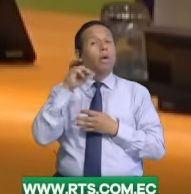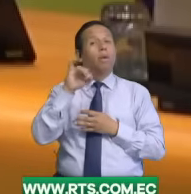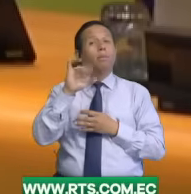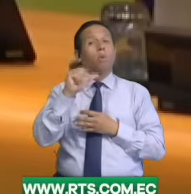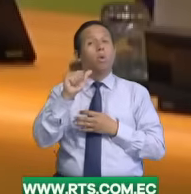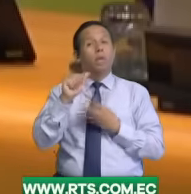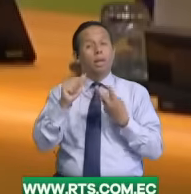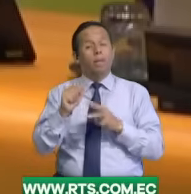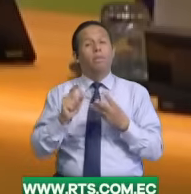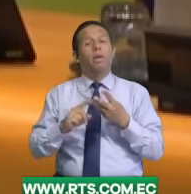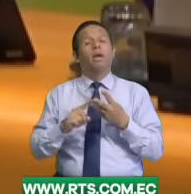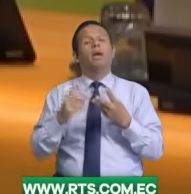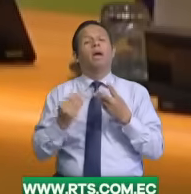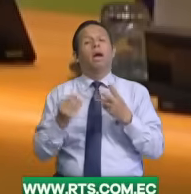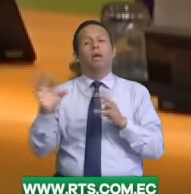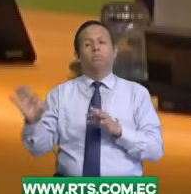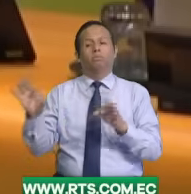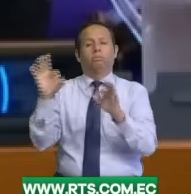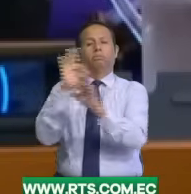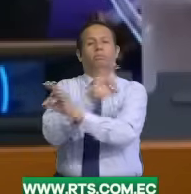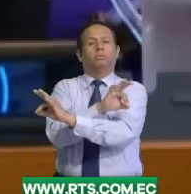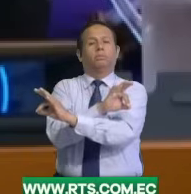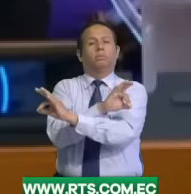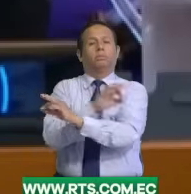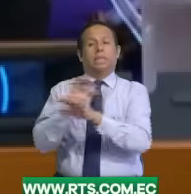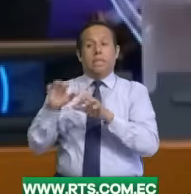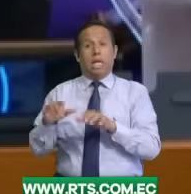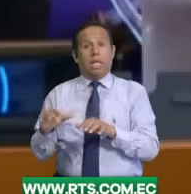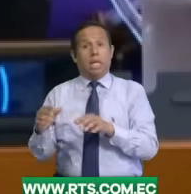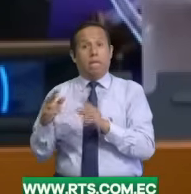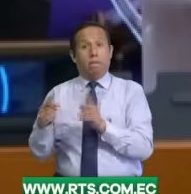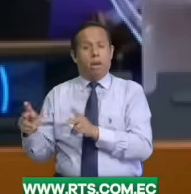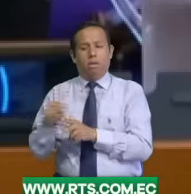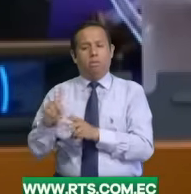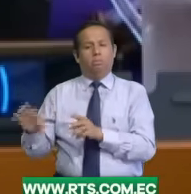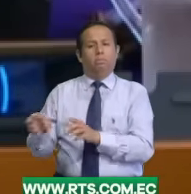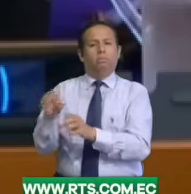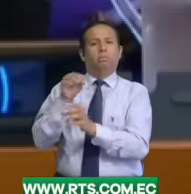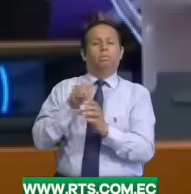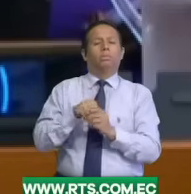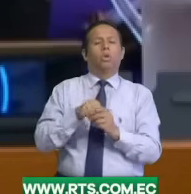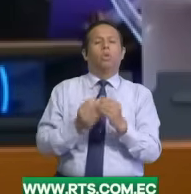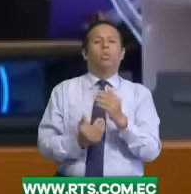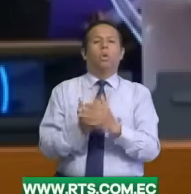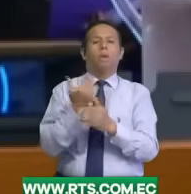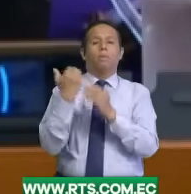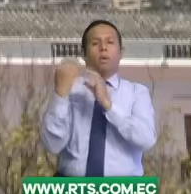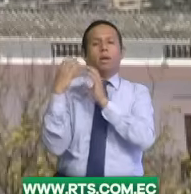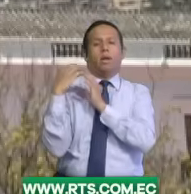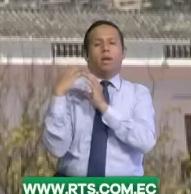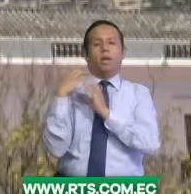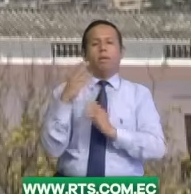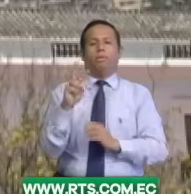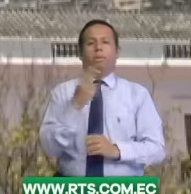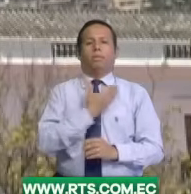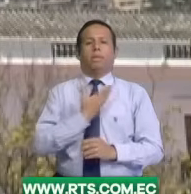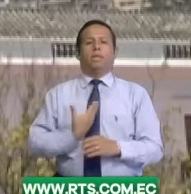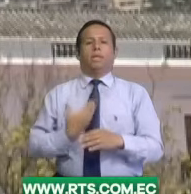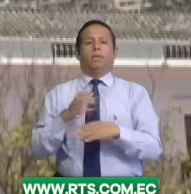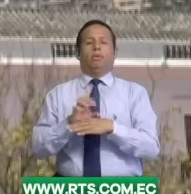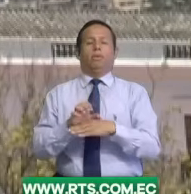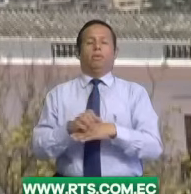de Planificación y Desarrollo, SEMPLADES, para convertirse en la nueva vicepresidenta encargada.